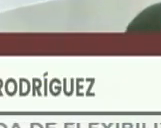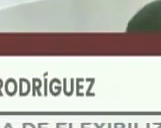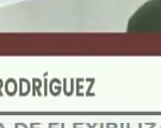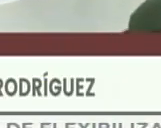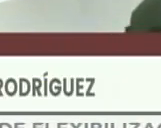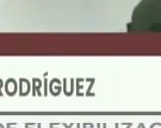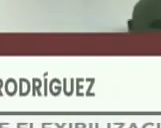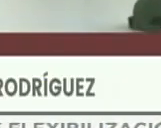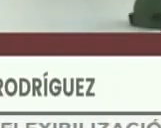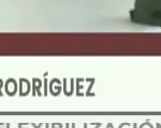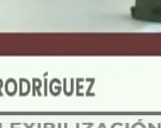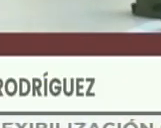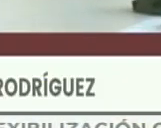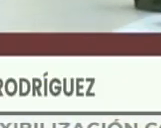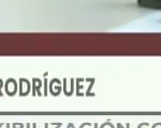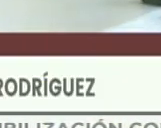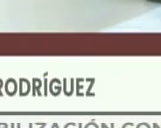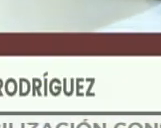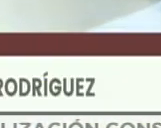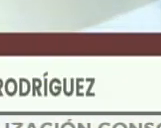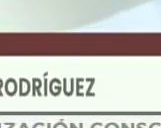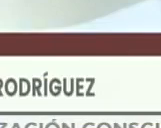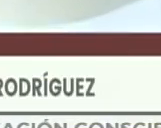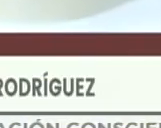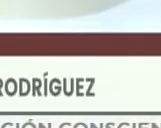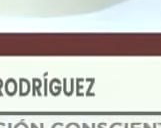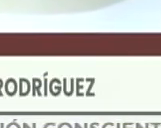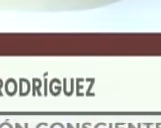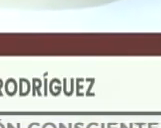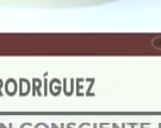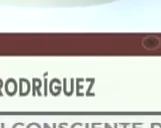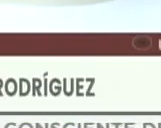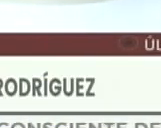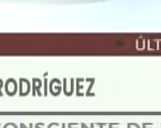mascarilla para dar el parte del día de hoy.